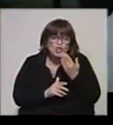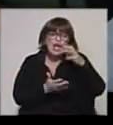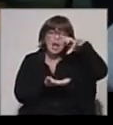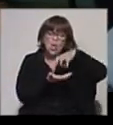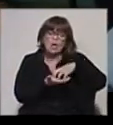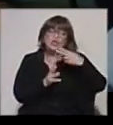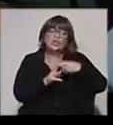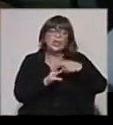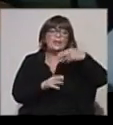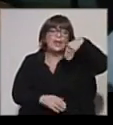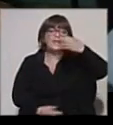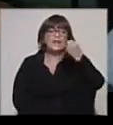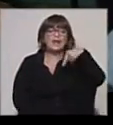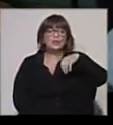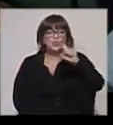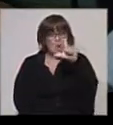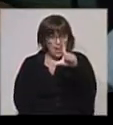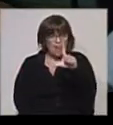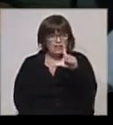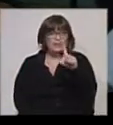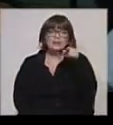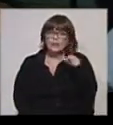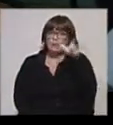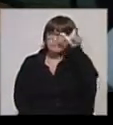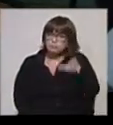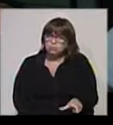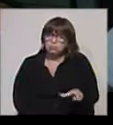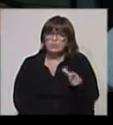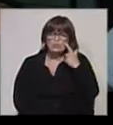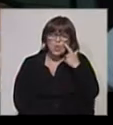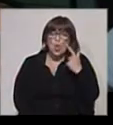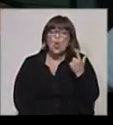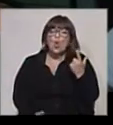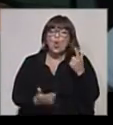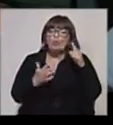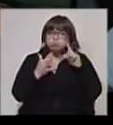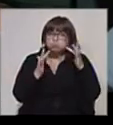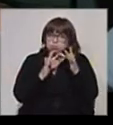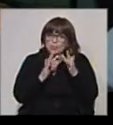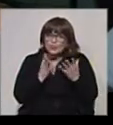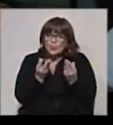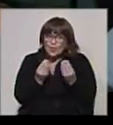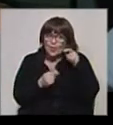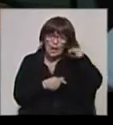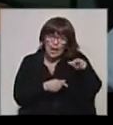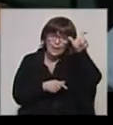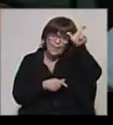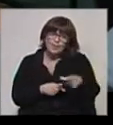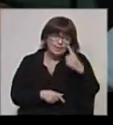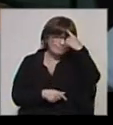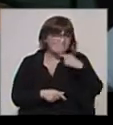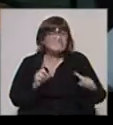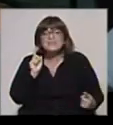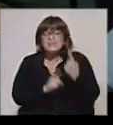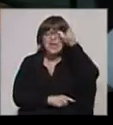el montañero Manuel Lolo González, ¿sí?, una gran persona, muy cercana. Y Manuel Lolo González fue el primer andaluz que